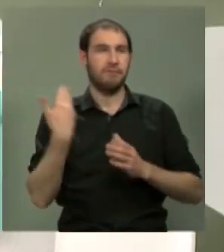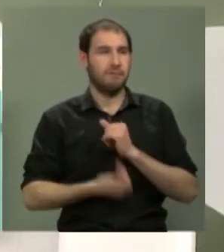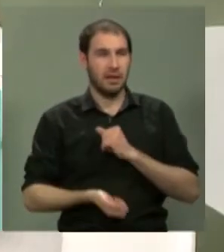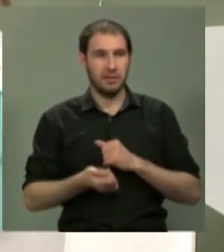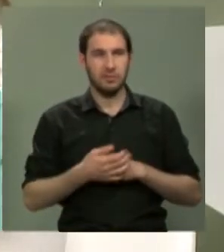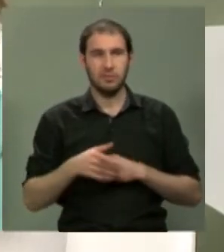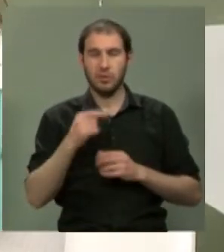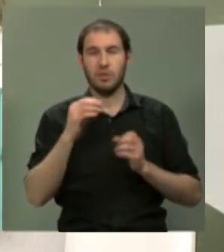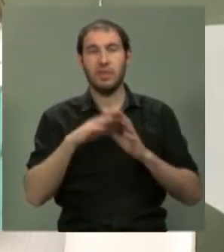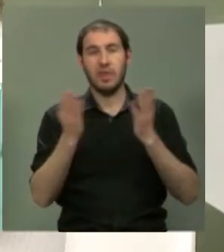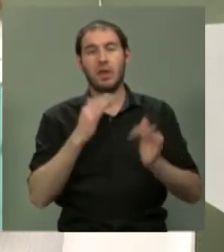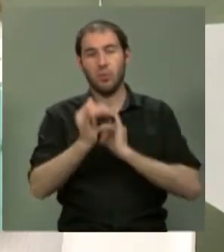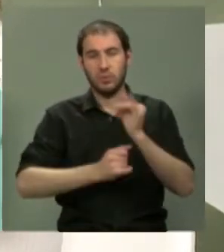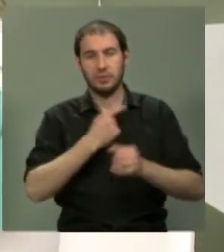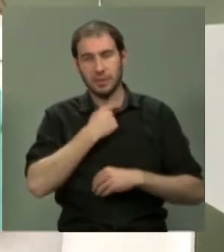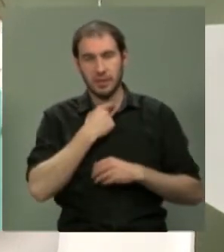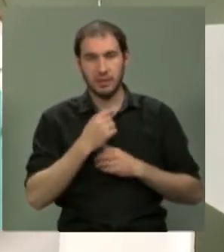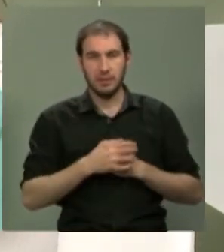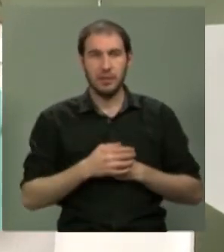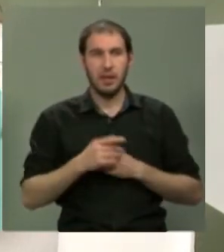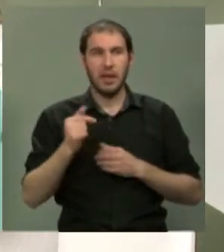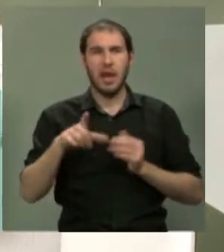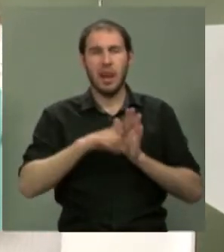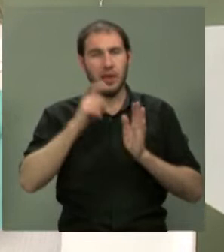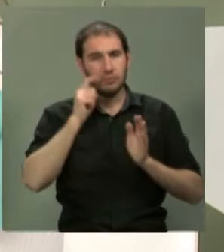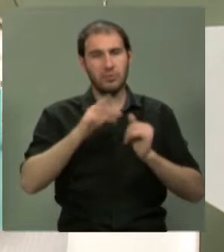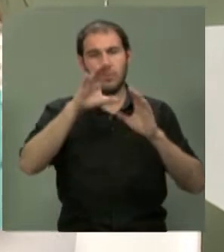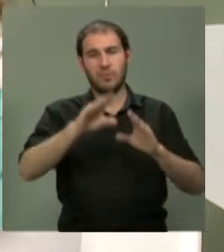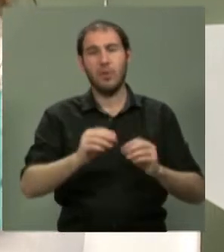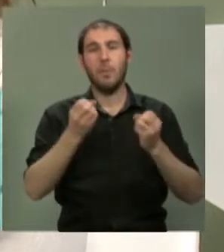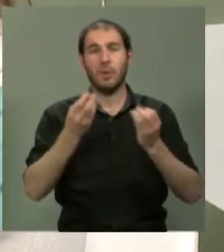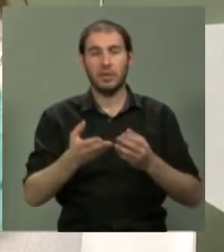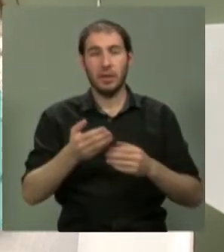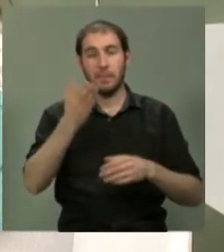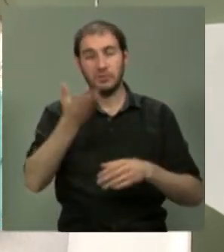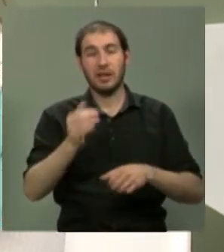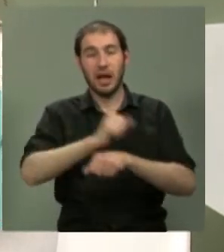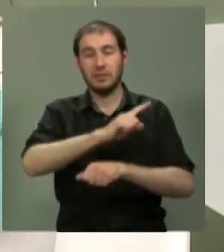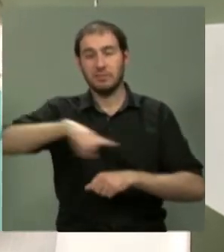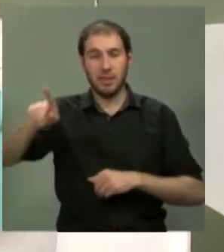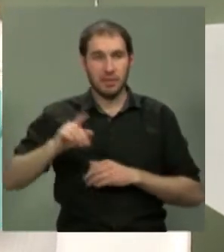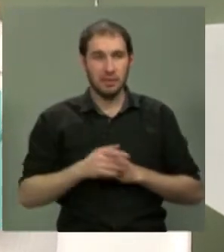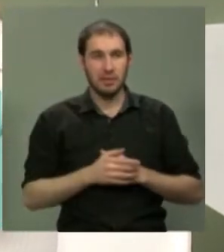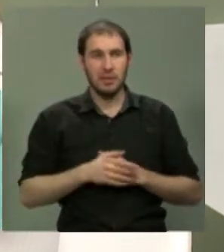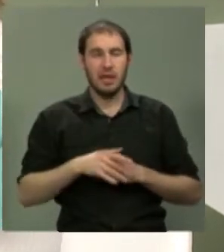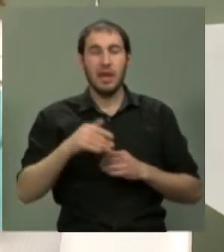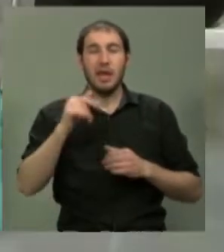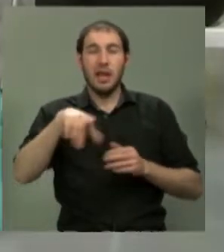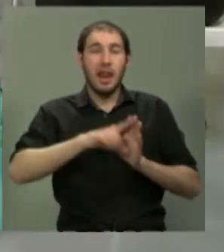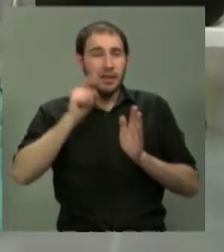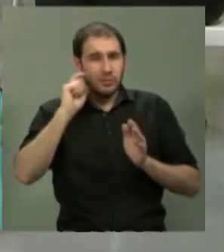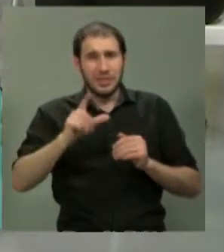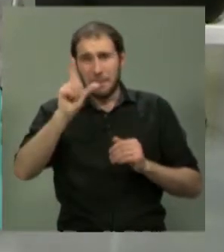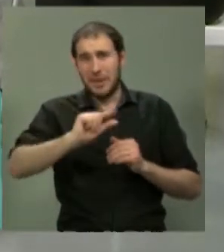intentan instalar los medios de comunicación, y es que va a bajar la inseguridad por meter a un chico en la cárcel. La minoría de los crímenes que se